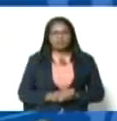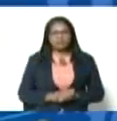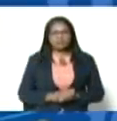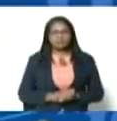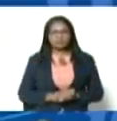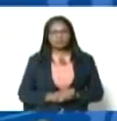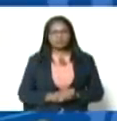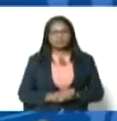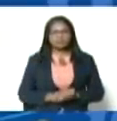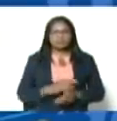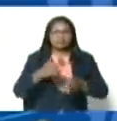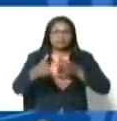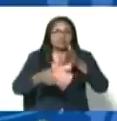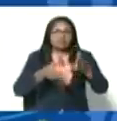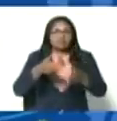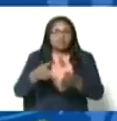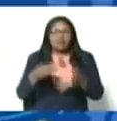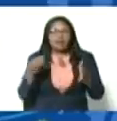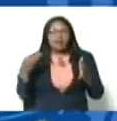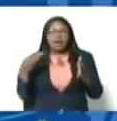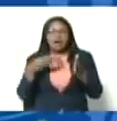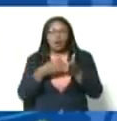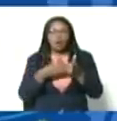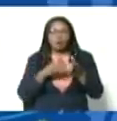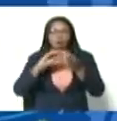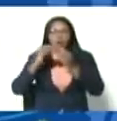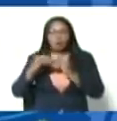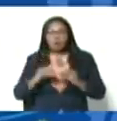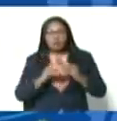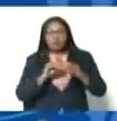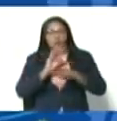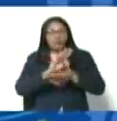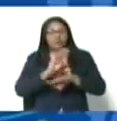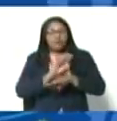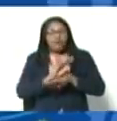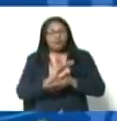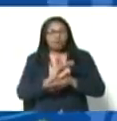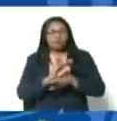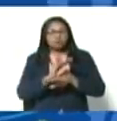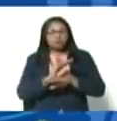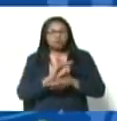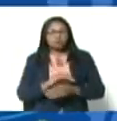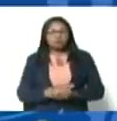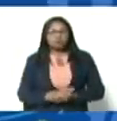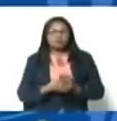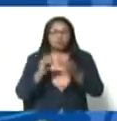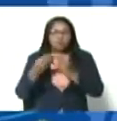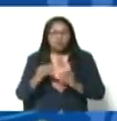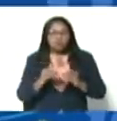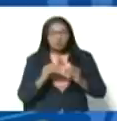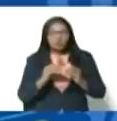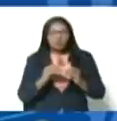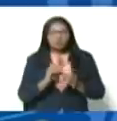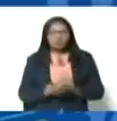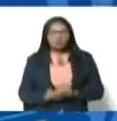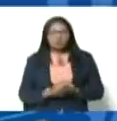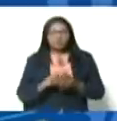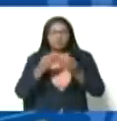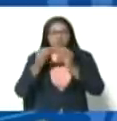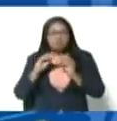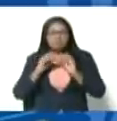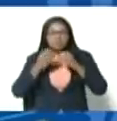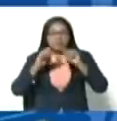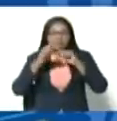Tren Las Ajuntas, ahí está. Mantenimiento, preventivo, correctivo, mantenimiento, con